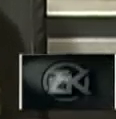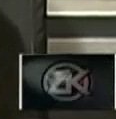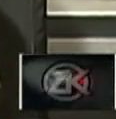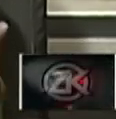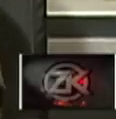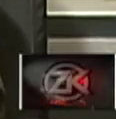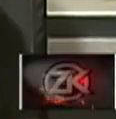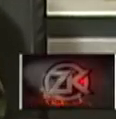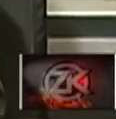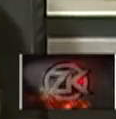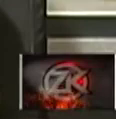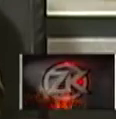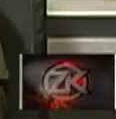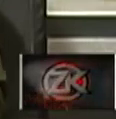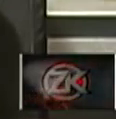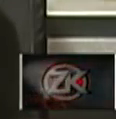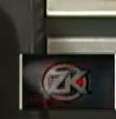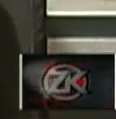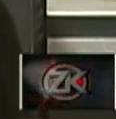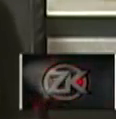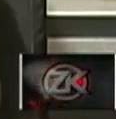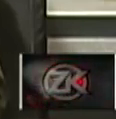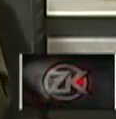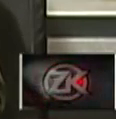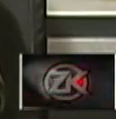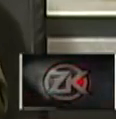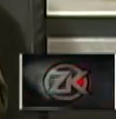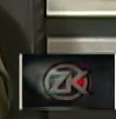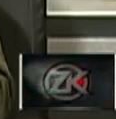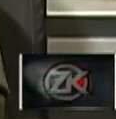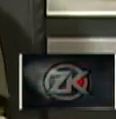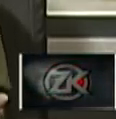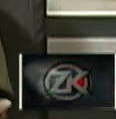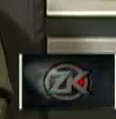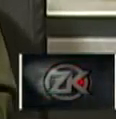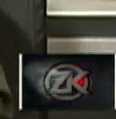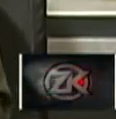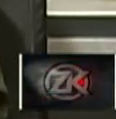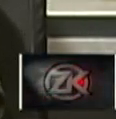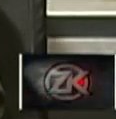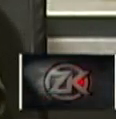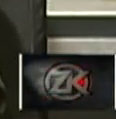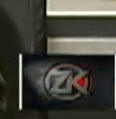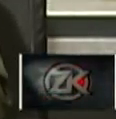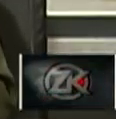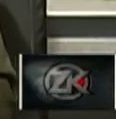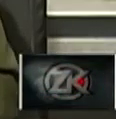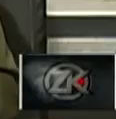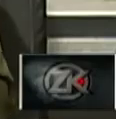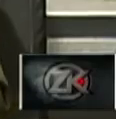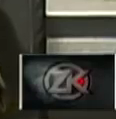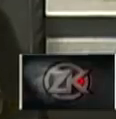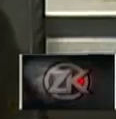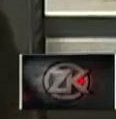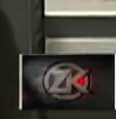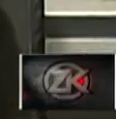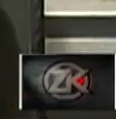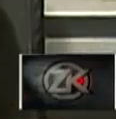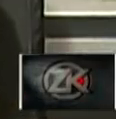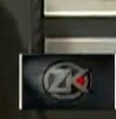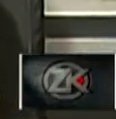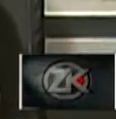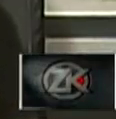que tenía, ya los boletos vendidos y las rutas internacionales por las cuales, bueno, se ha dado a conocer Conviasa en la